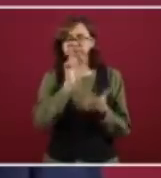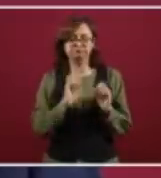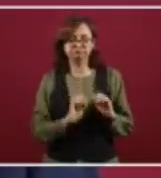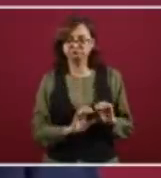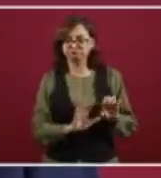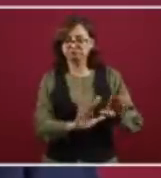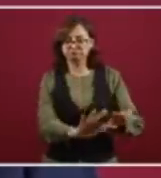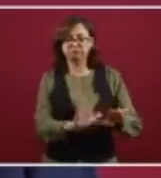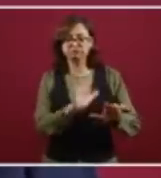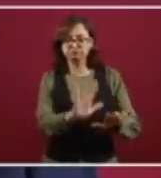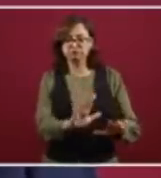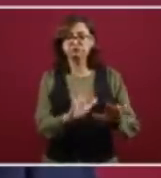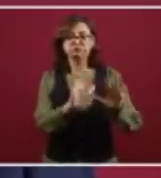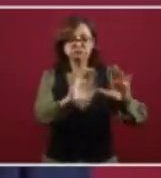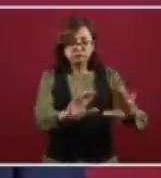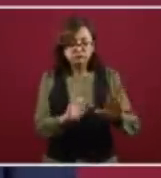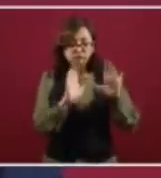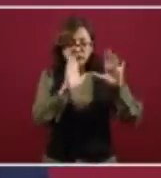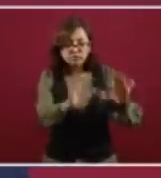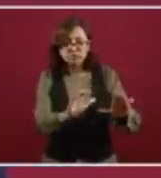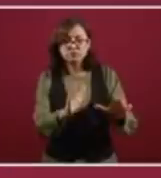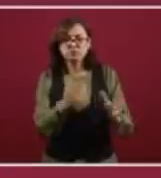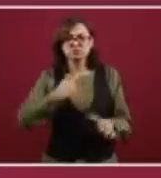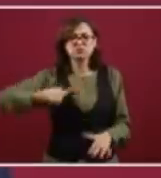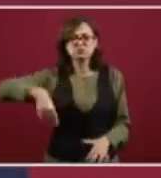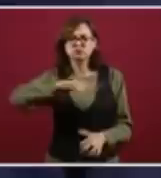proyecto para